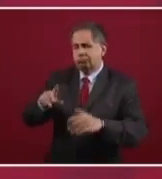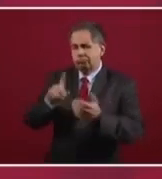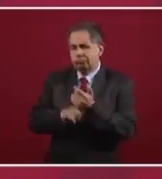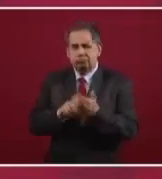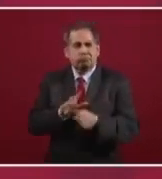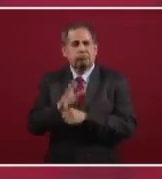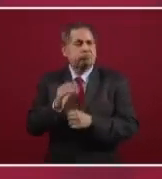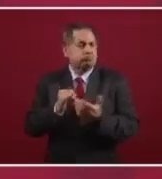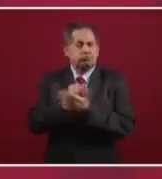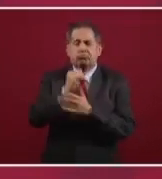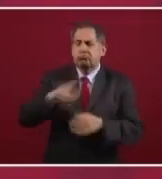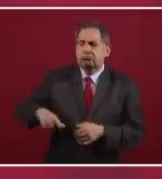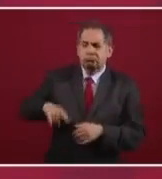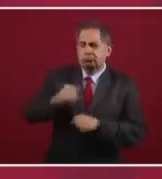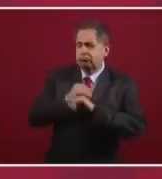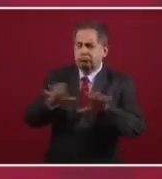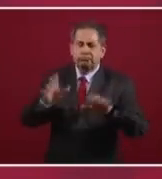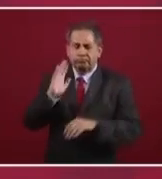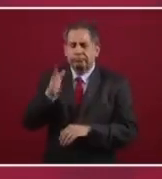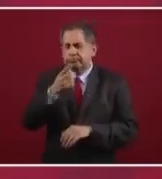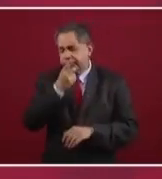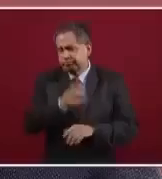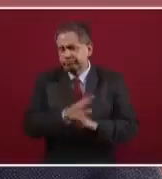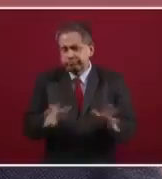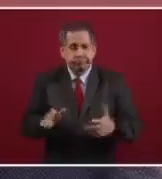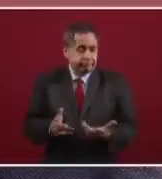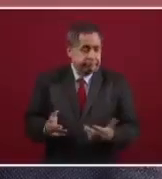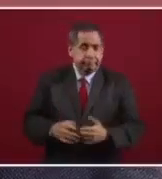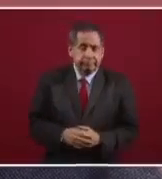cuál era la decisión del gobierno.